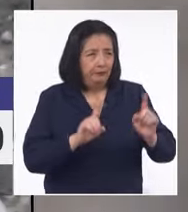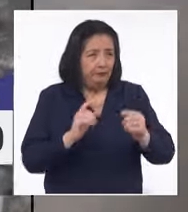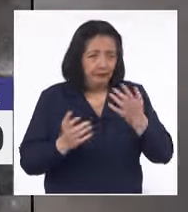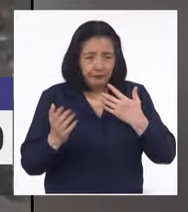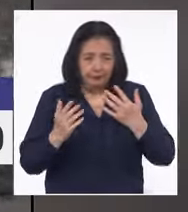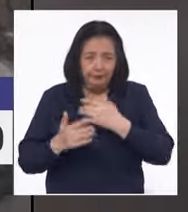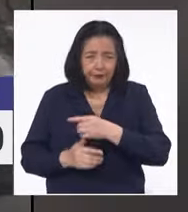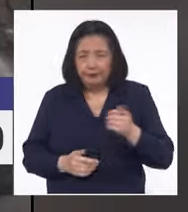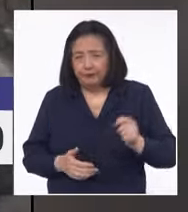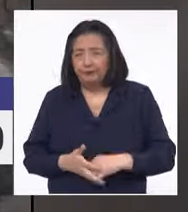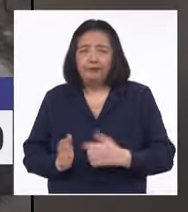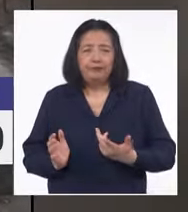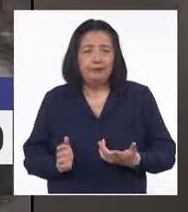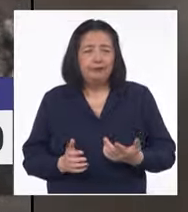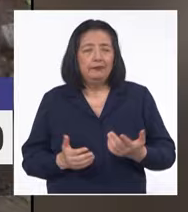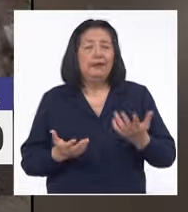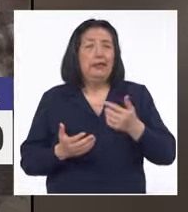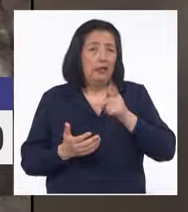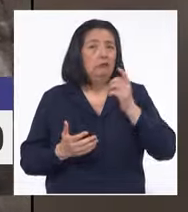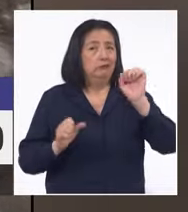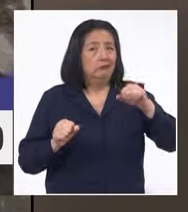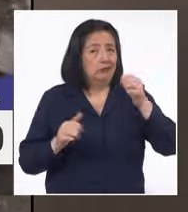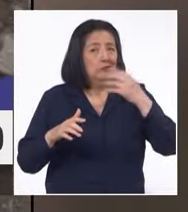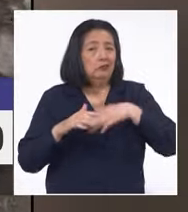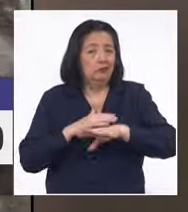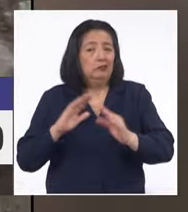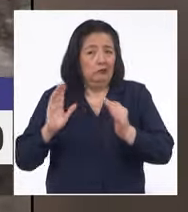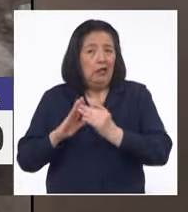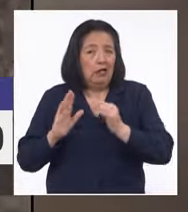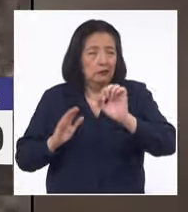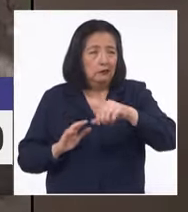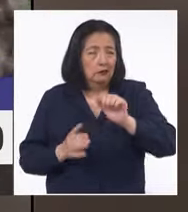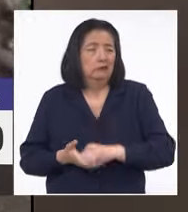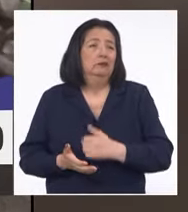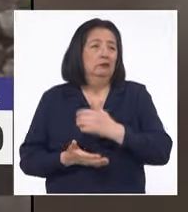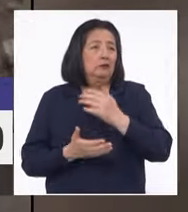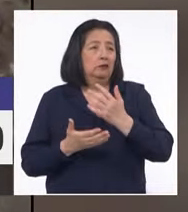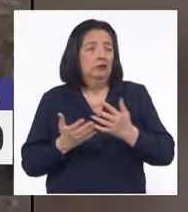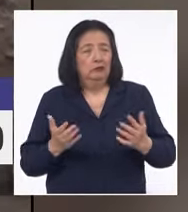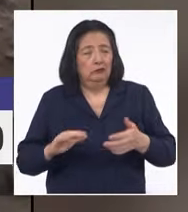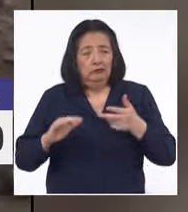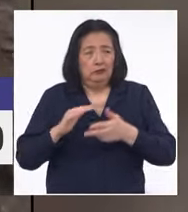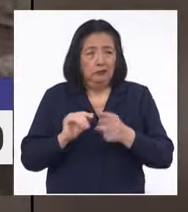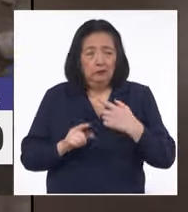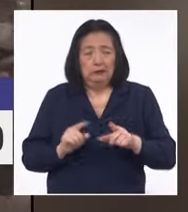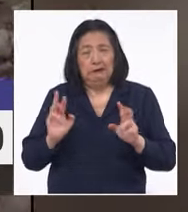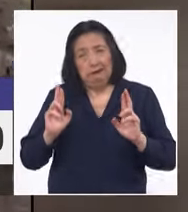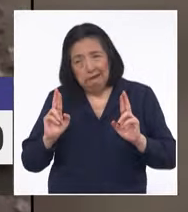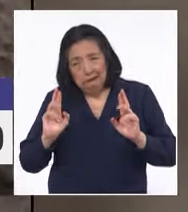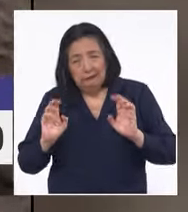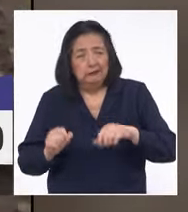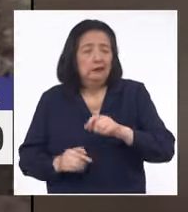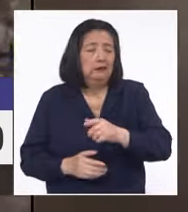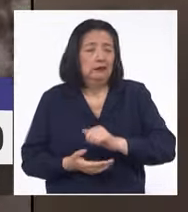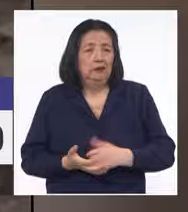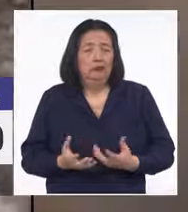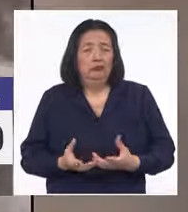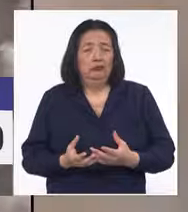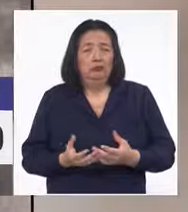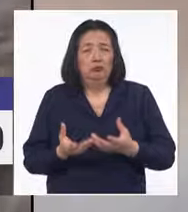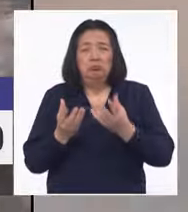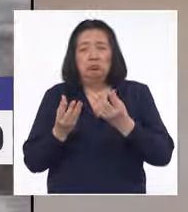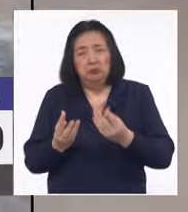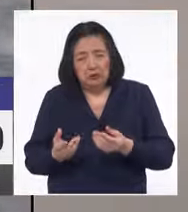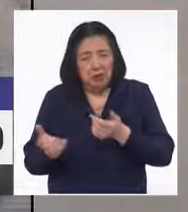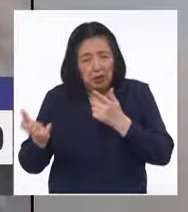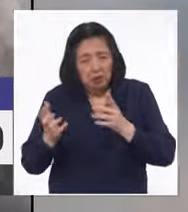conversaciones con ellos también nos indicaron que el agua ingresó, había mojado parte de sus cocheras. Sin embargo, afortunadamente, la cantidad de